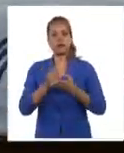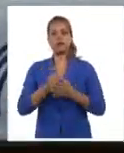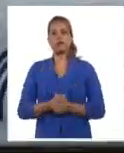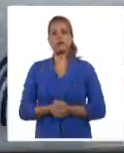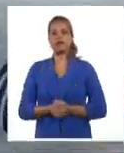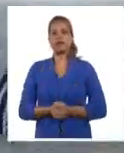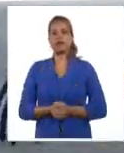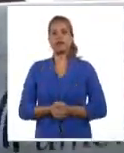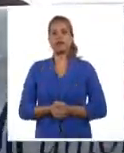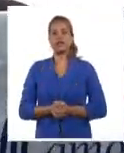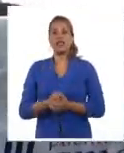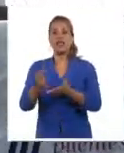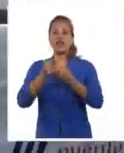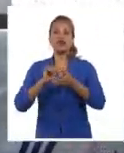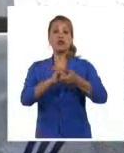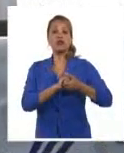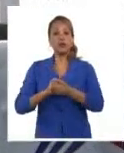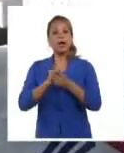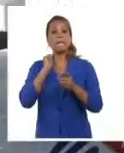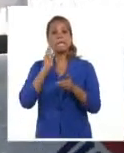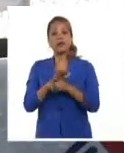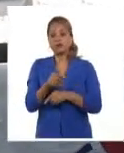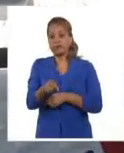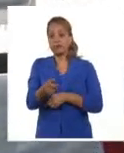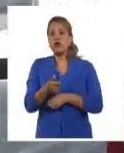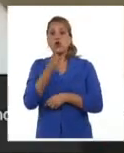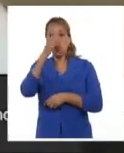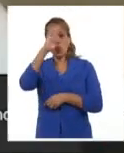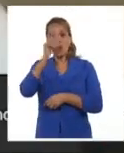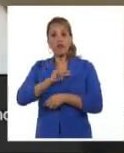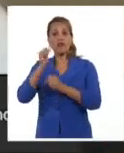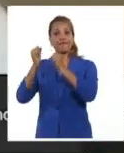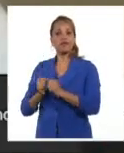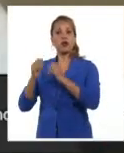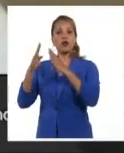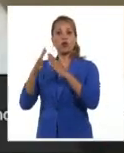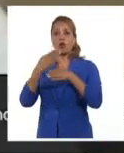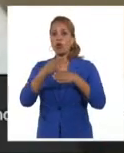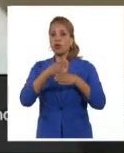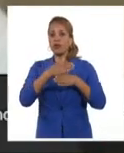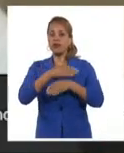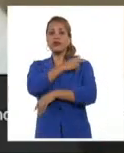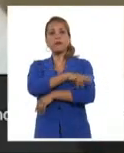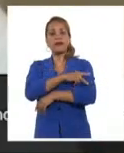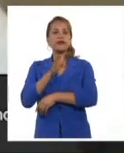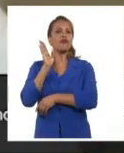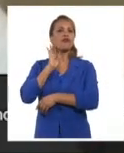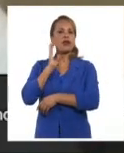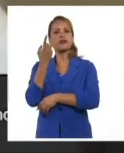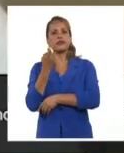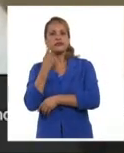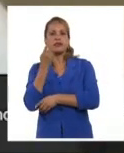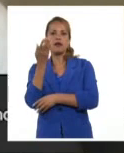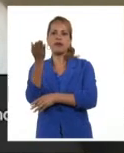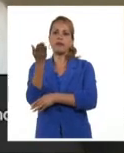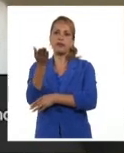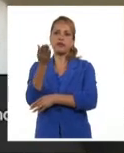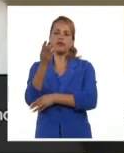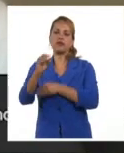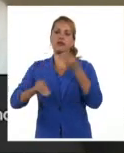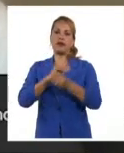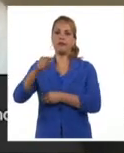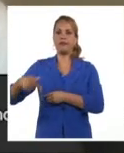empeño solidario comenzó hace pocos días cuando cubanos residentes en el exterior y varios estadounidenses escucharon la petición de Carlos Lazo. Lo